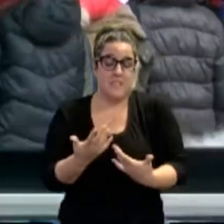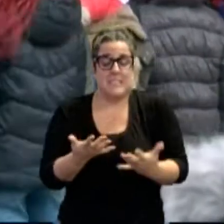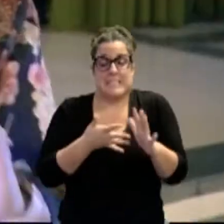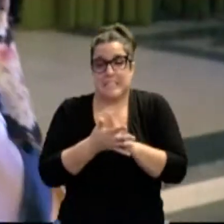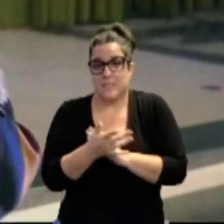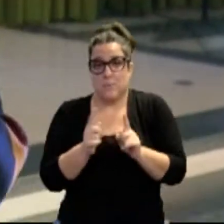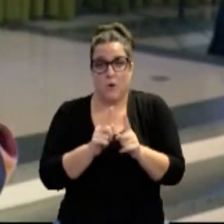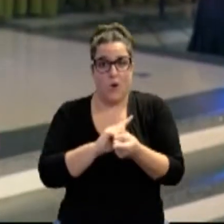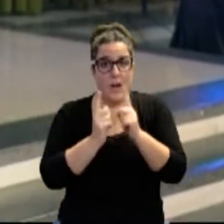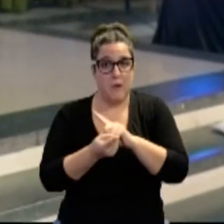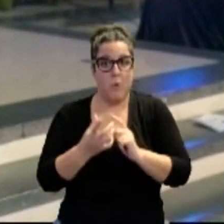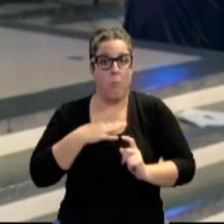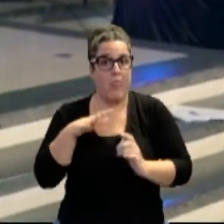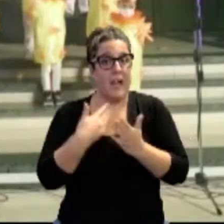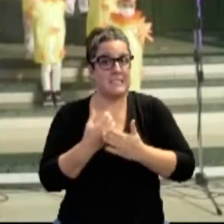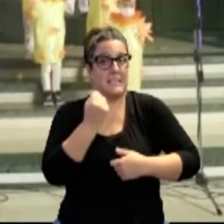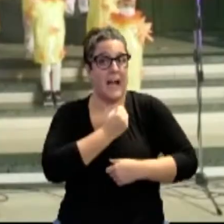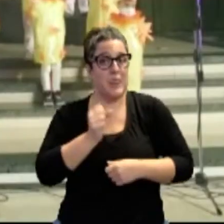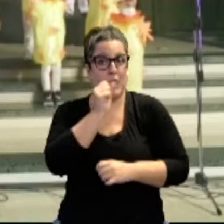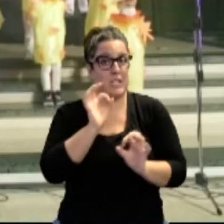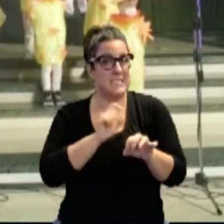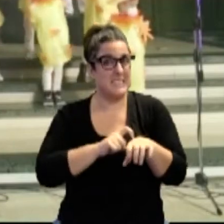por los villancicos online.